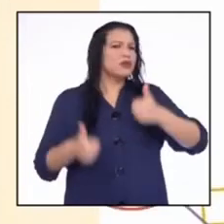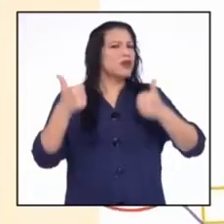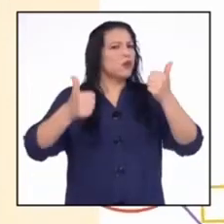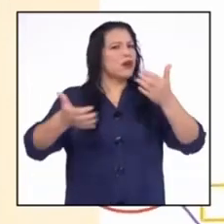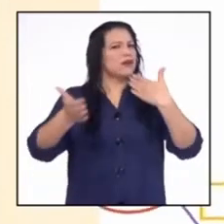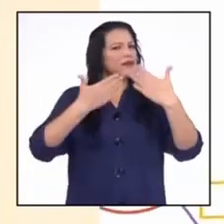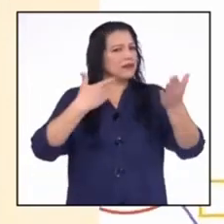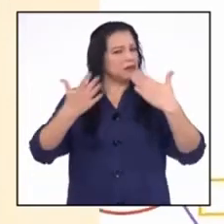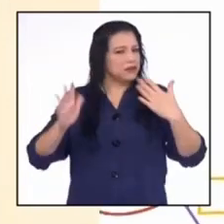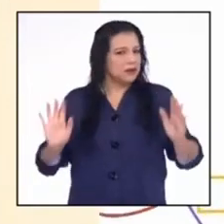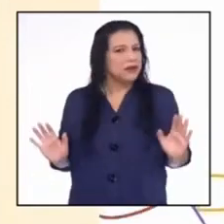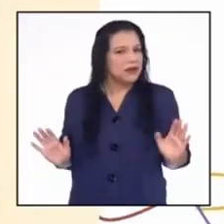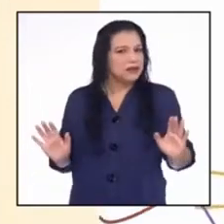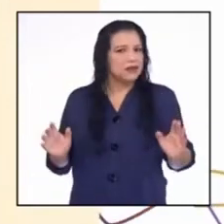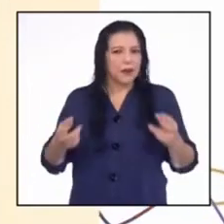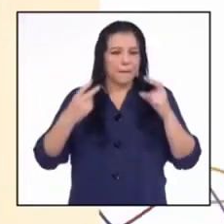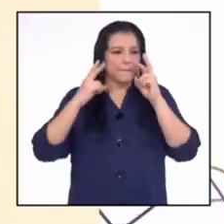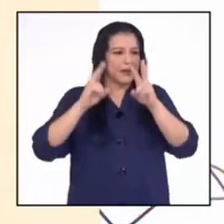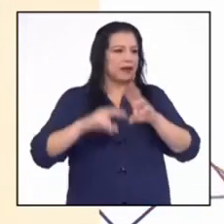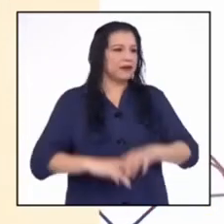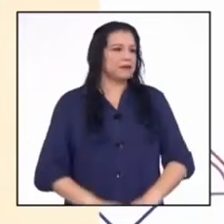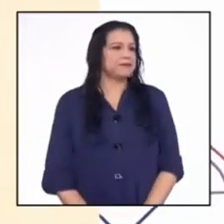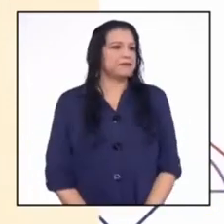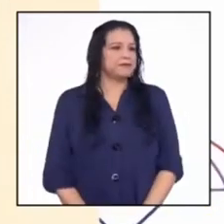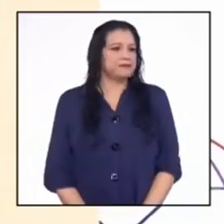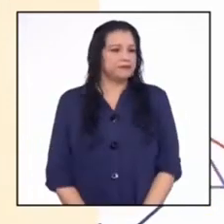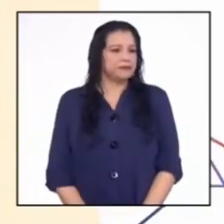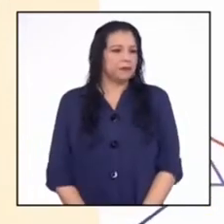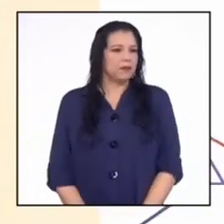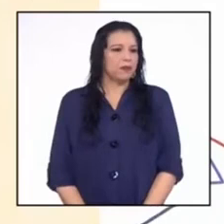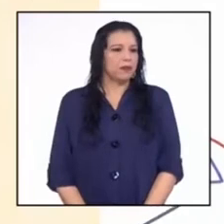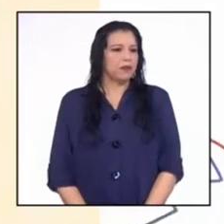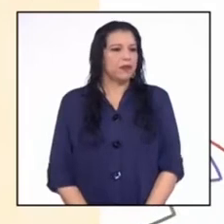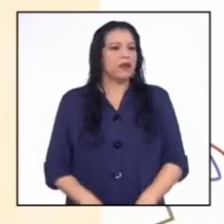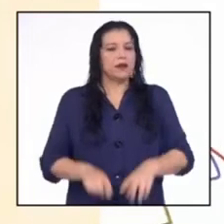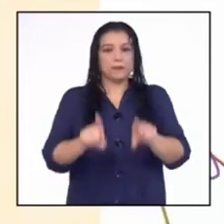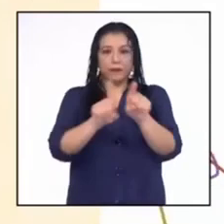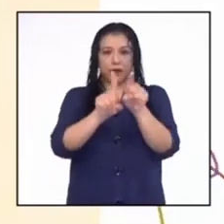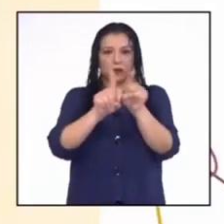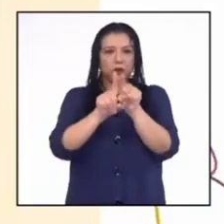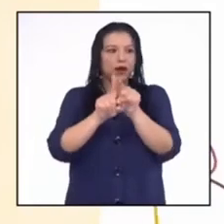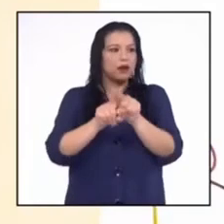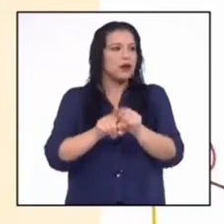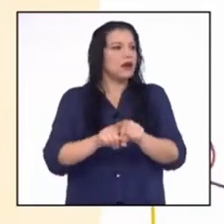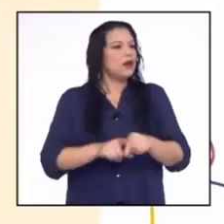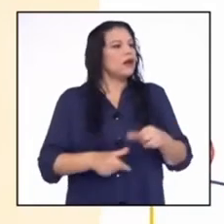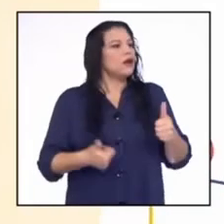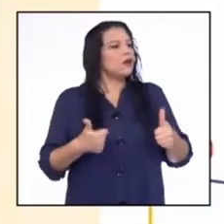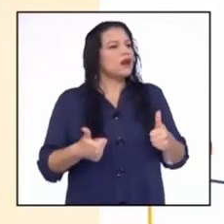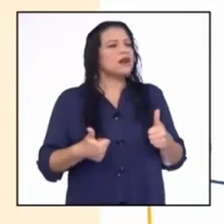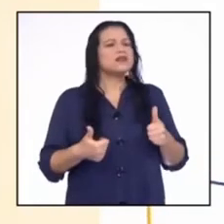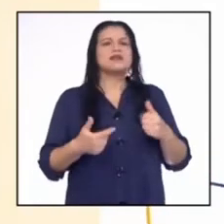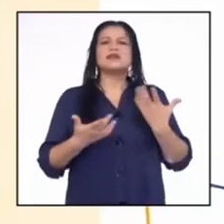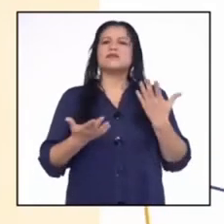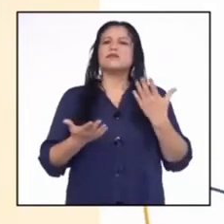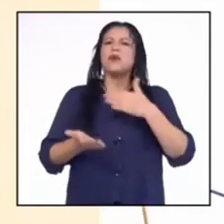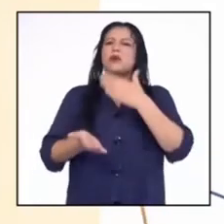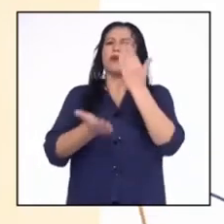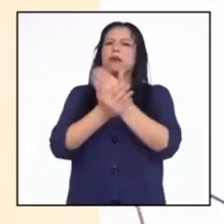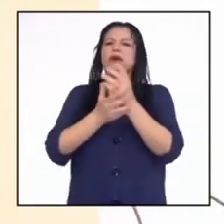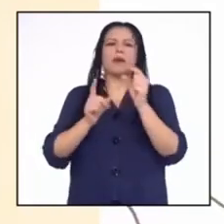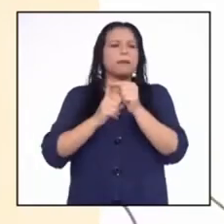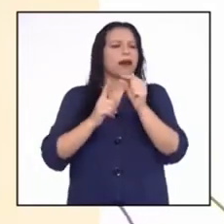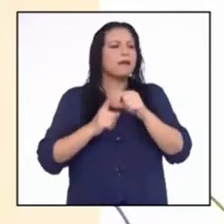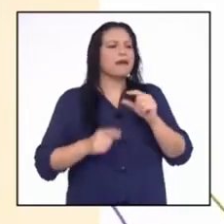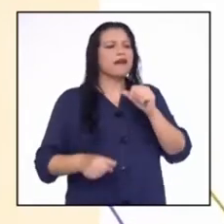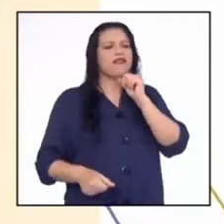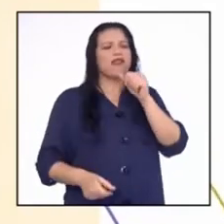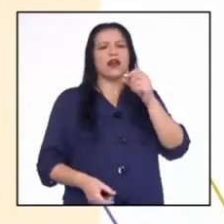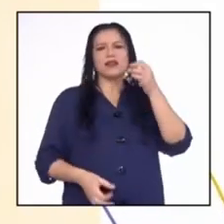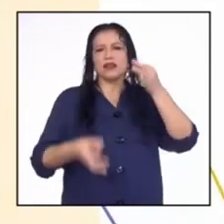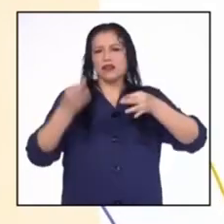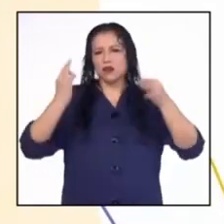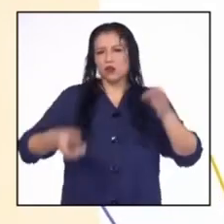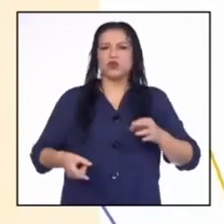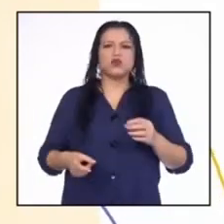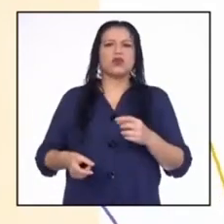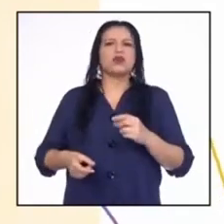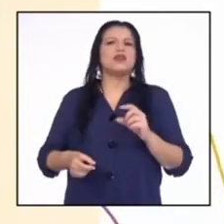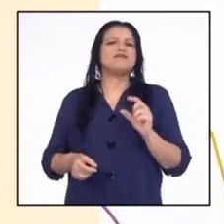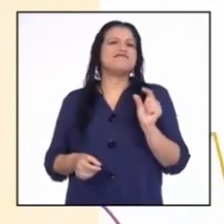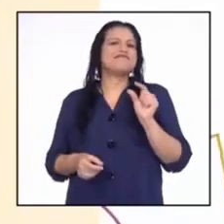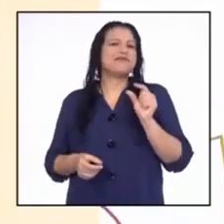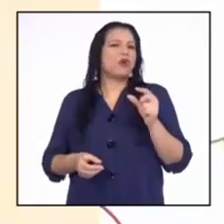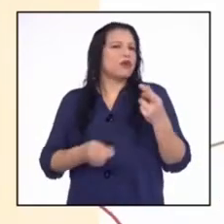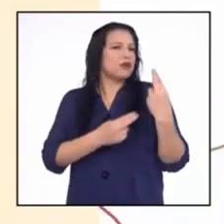nos referimos. Miren. Del mismo modo, ¿qué problema hay con las palabras injustos y poco